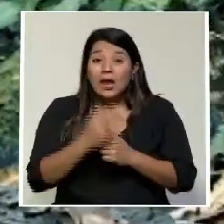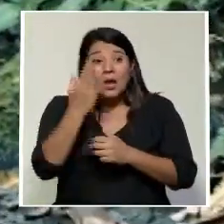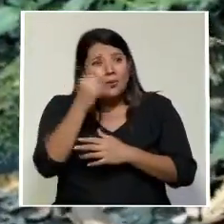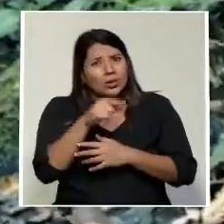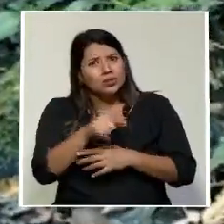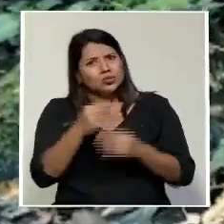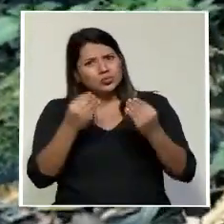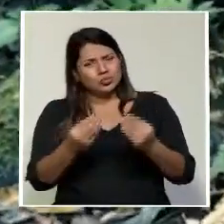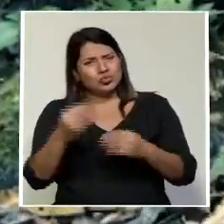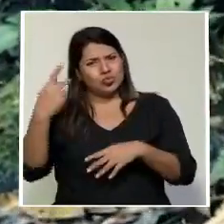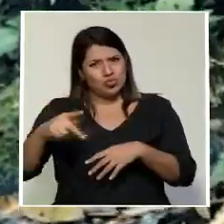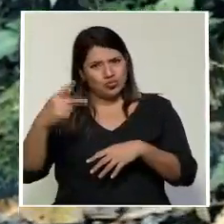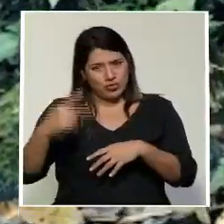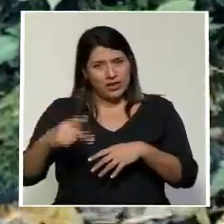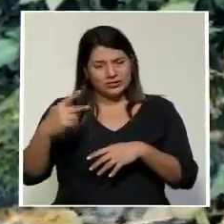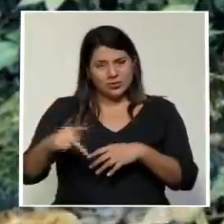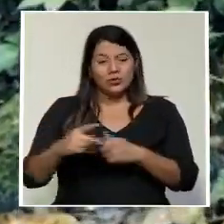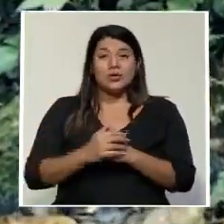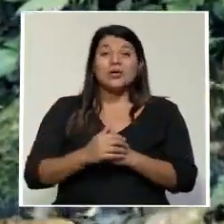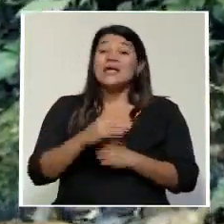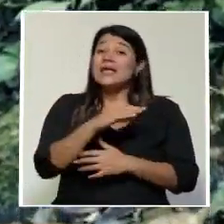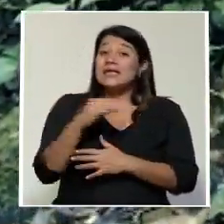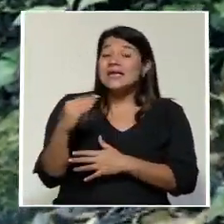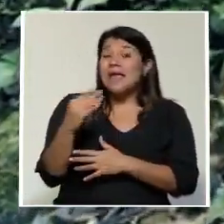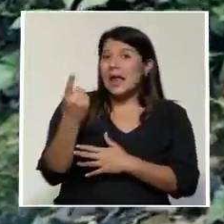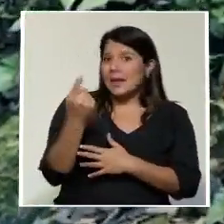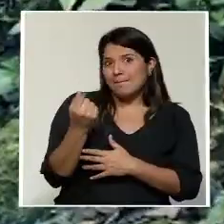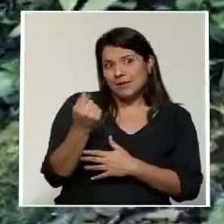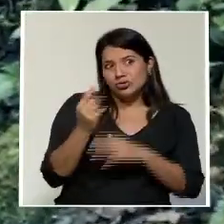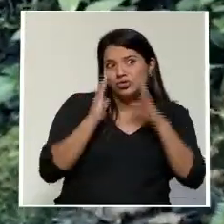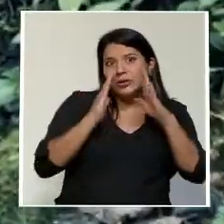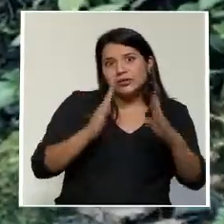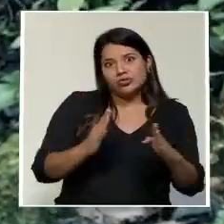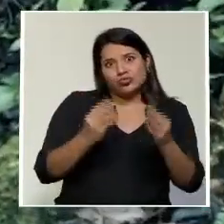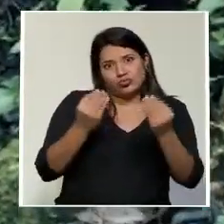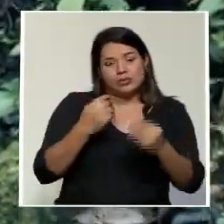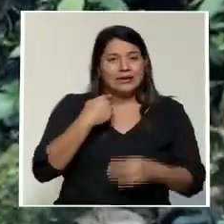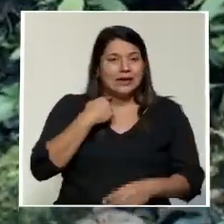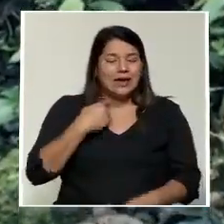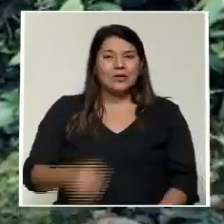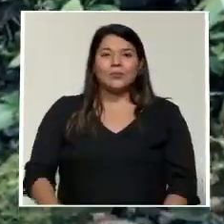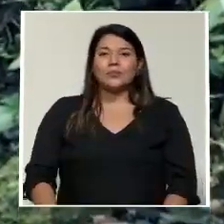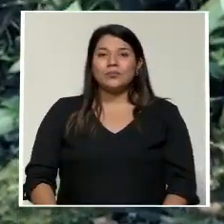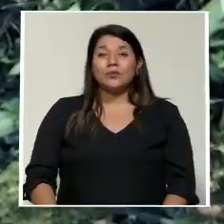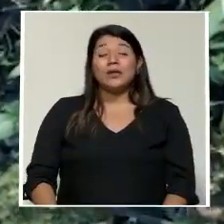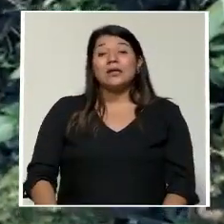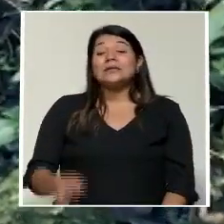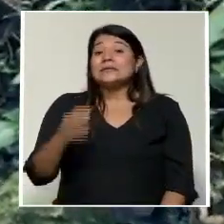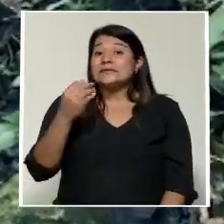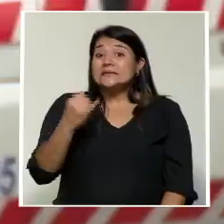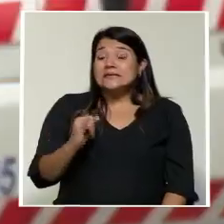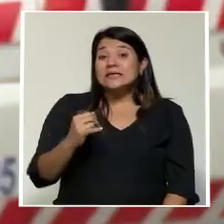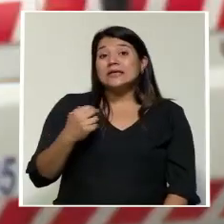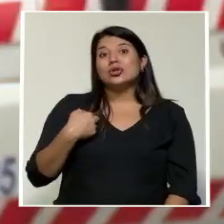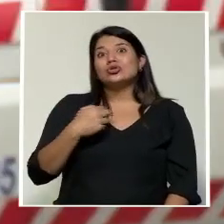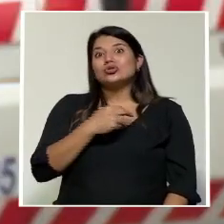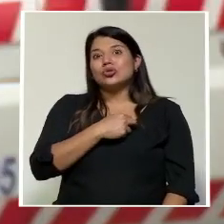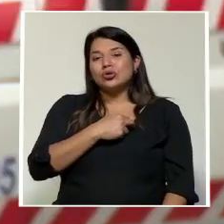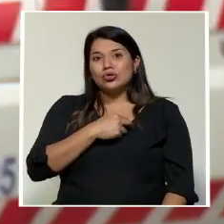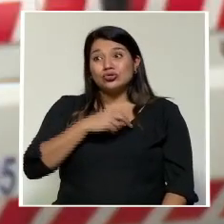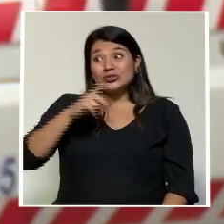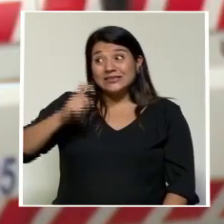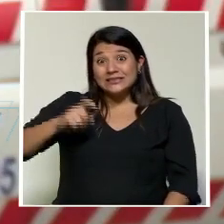riesgosos, sin dejar de lado que el costo de operación es bastante elevado. La movilización de un recurso básico,